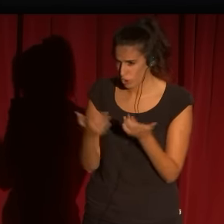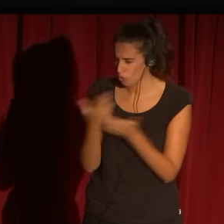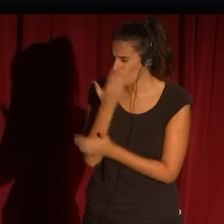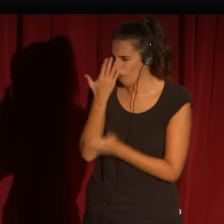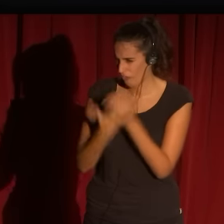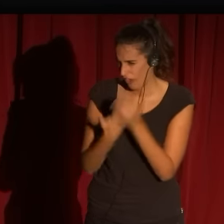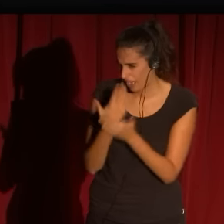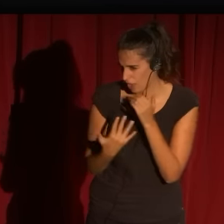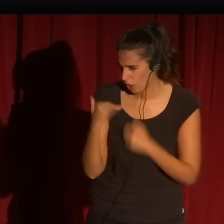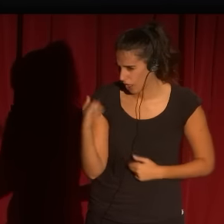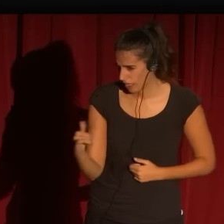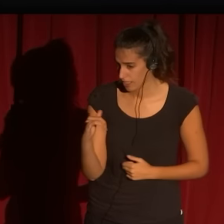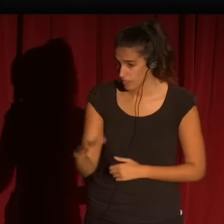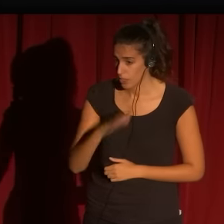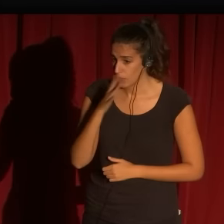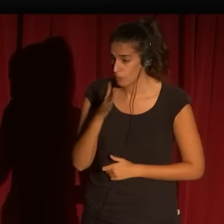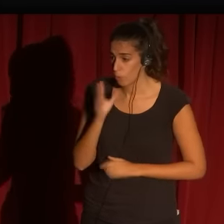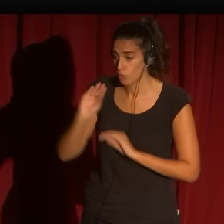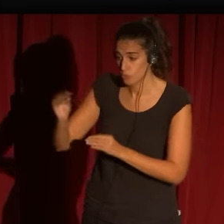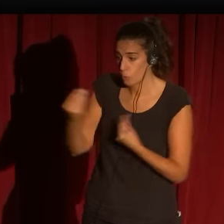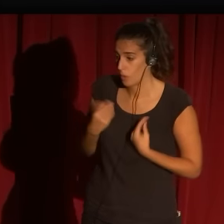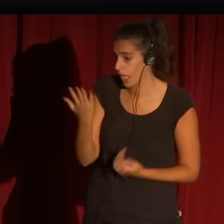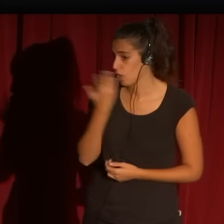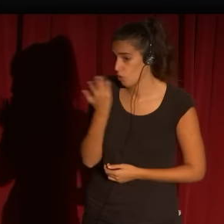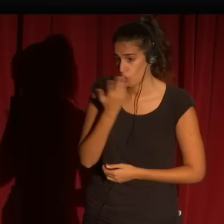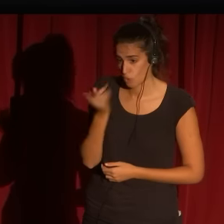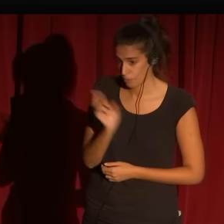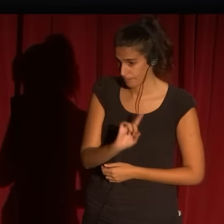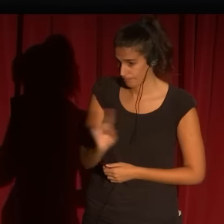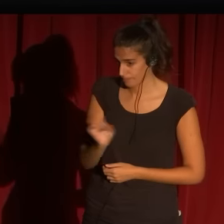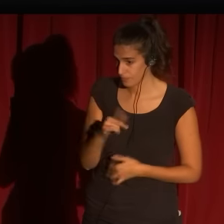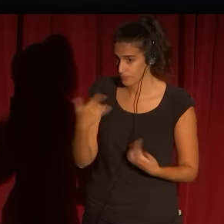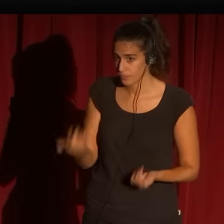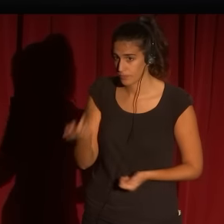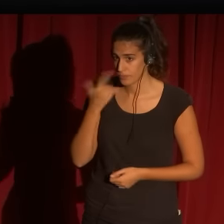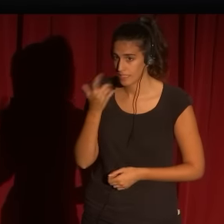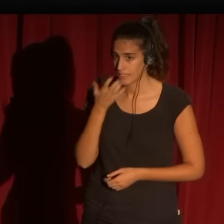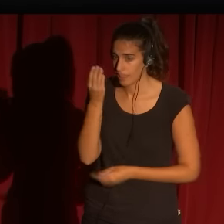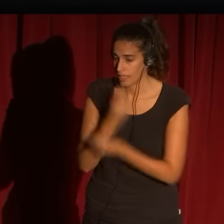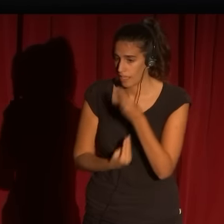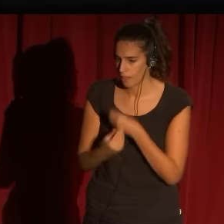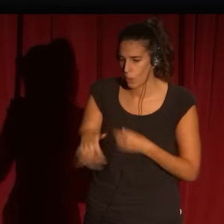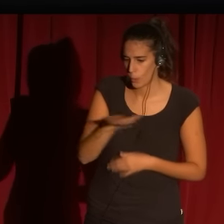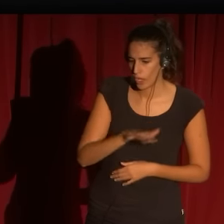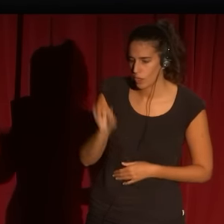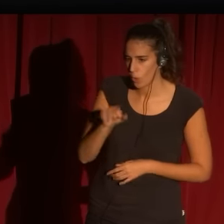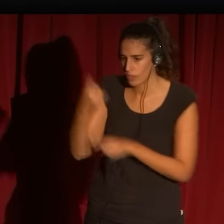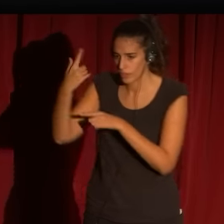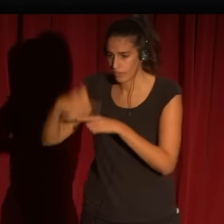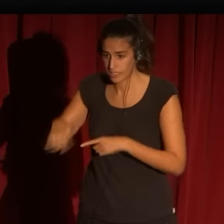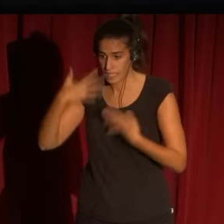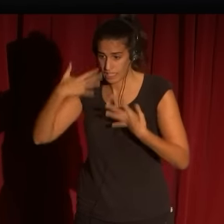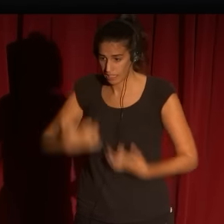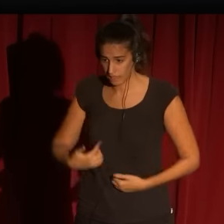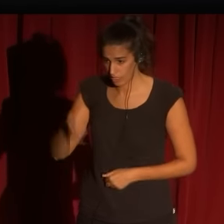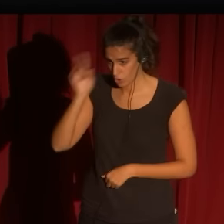errores consecuencia de esta de este no conocerse bien su carrera veréis que se dice que ha nacido en un lugar o en otro en un año o en otro la realidad es que no